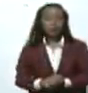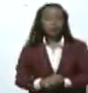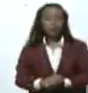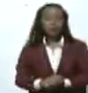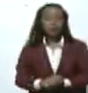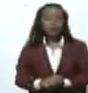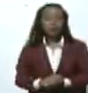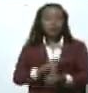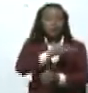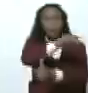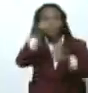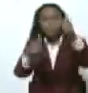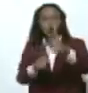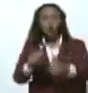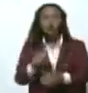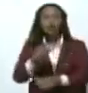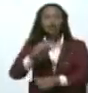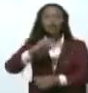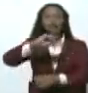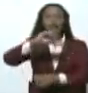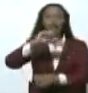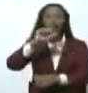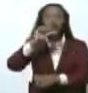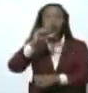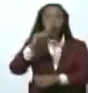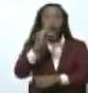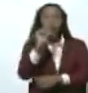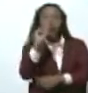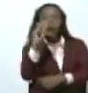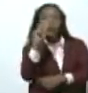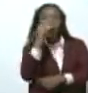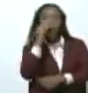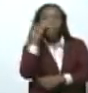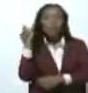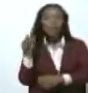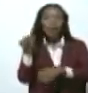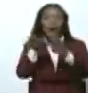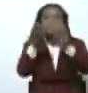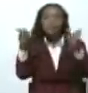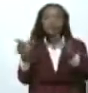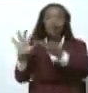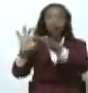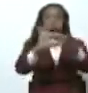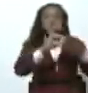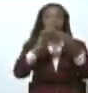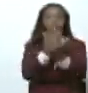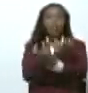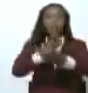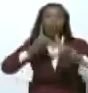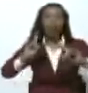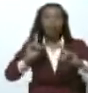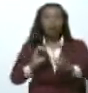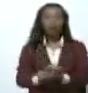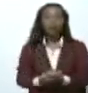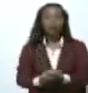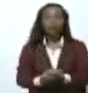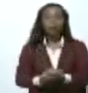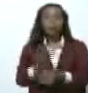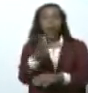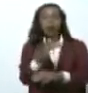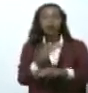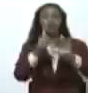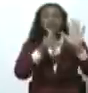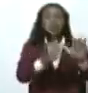Lo sigue Gianluis Lipa Preciosi, de la Mesa de la Unidad Democrática, con